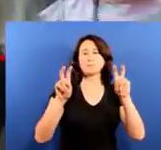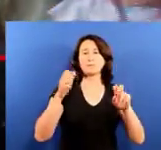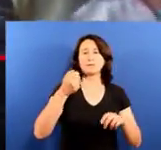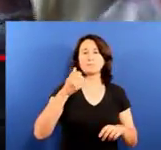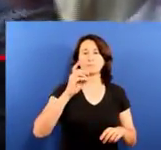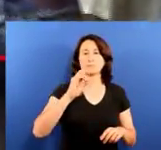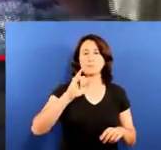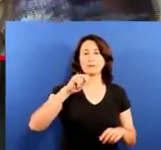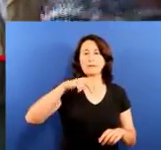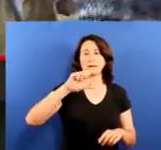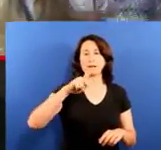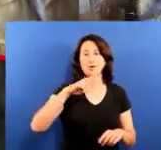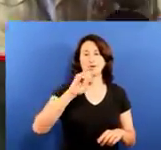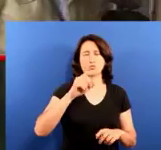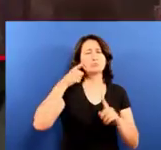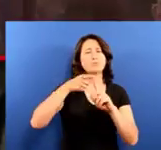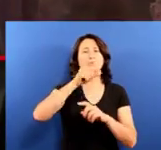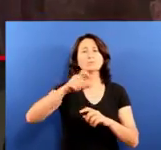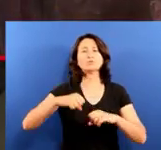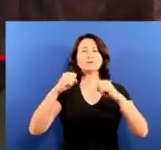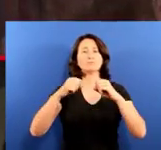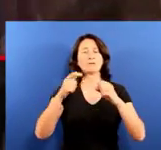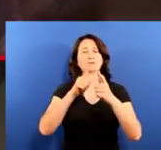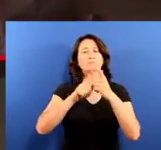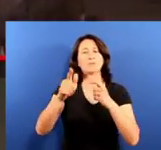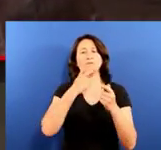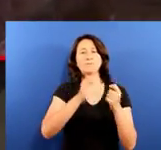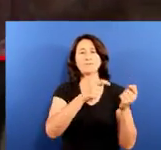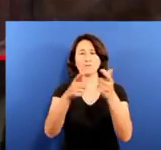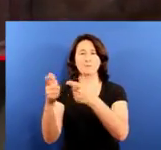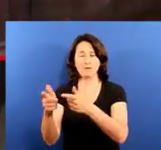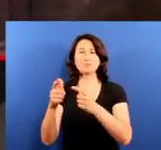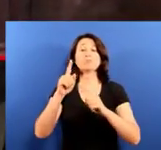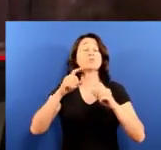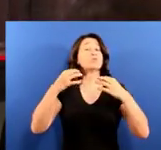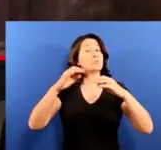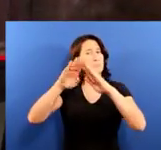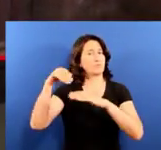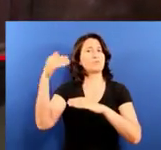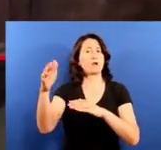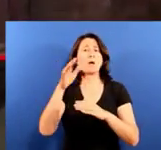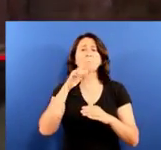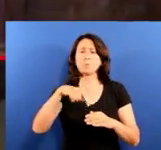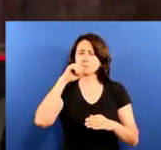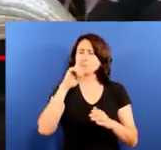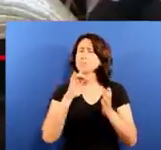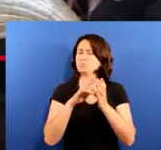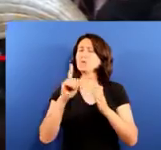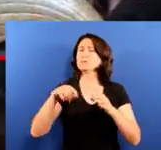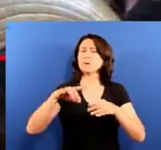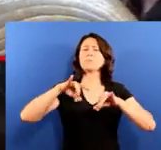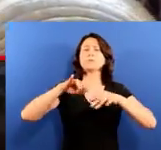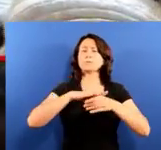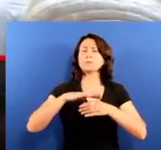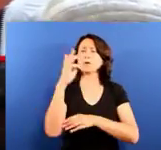Bizkaitik Bizkaira, la novedad de este año, permite conocer este territorio histórico a través de 4 circuitos: Salud y Gastronomía, que